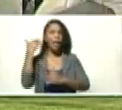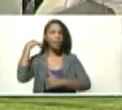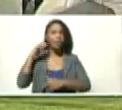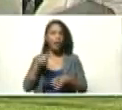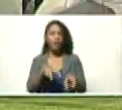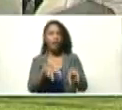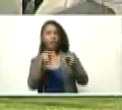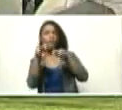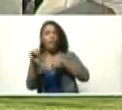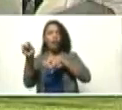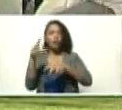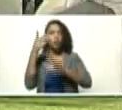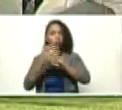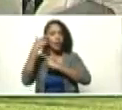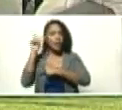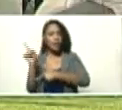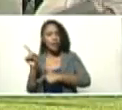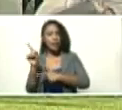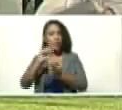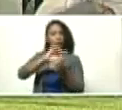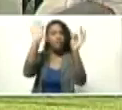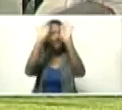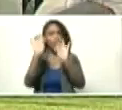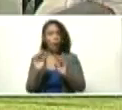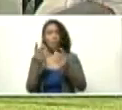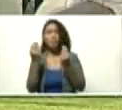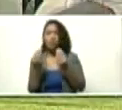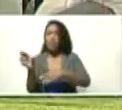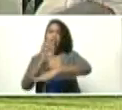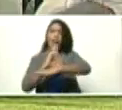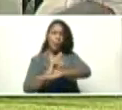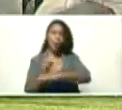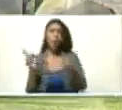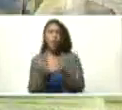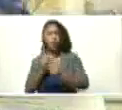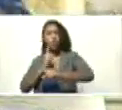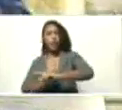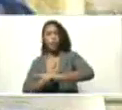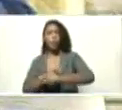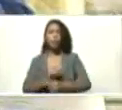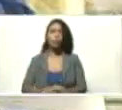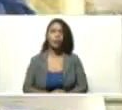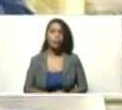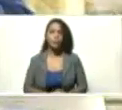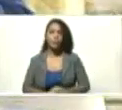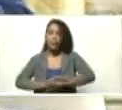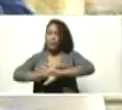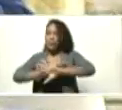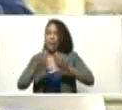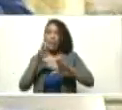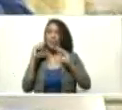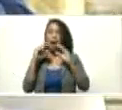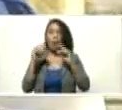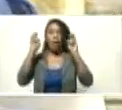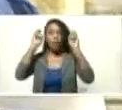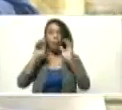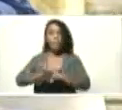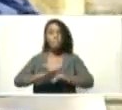cambiado de manera muy acelerada y en un corto tiempo. Ya se habla del mundo